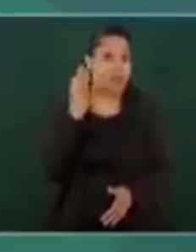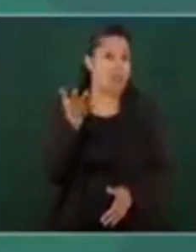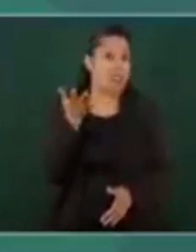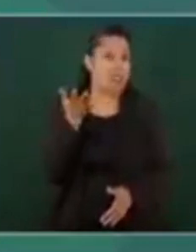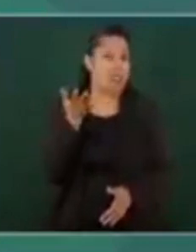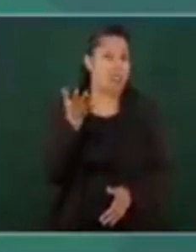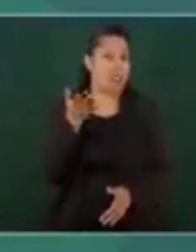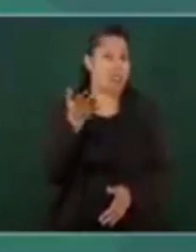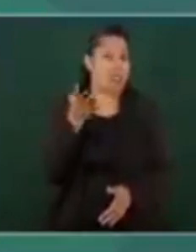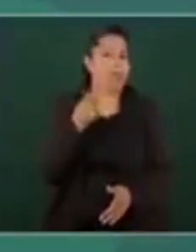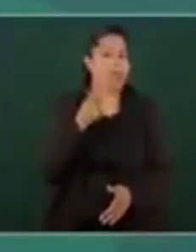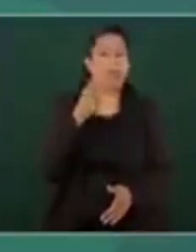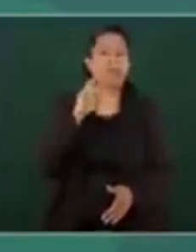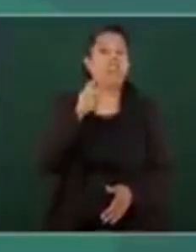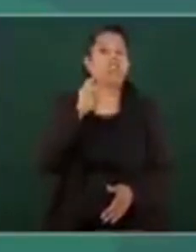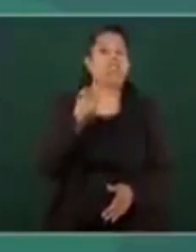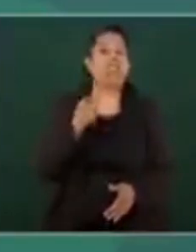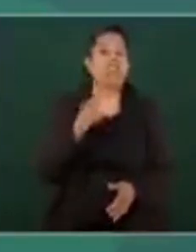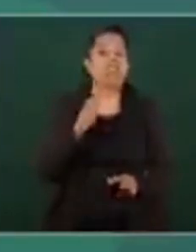su brazo derecho,